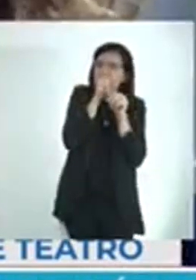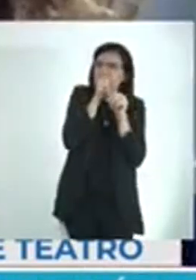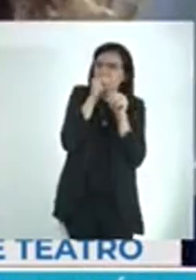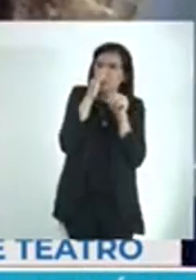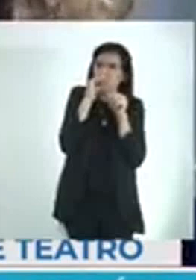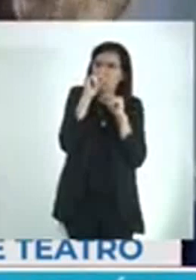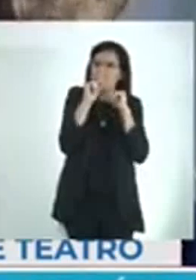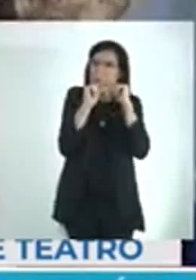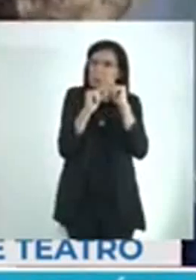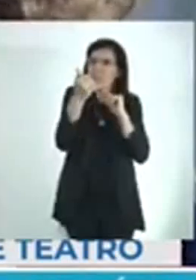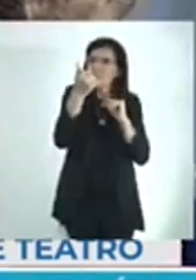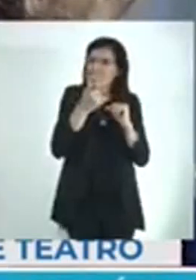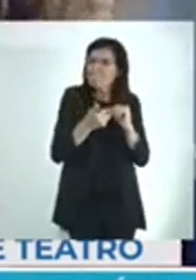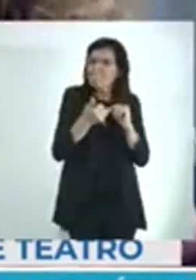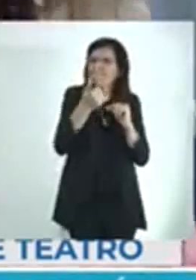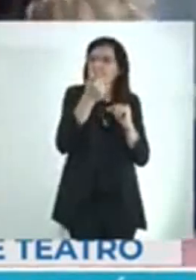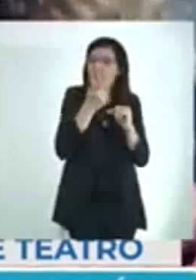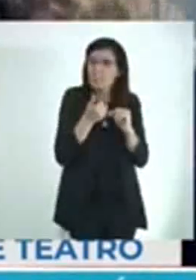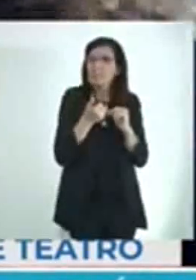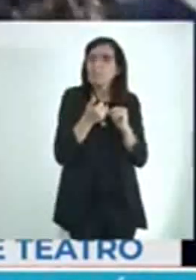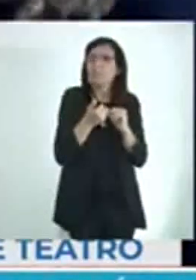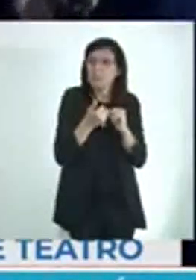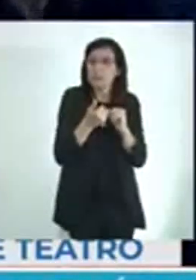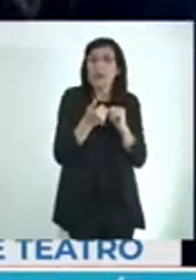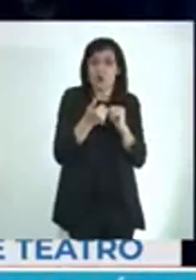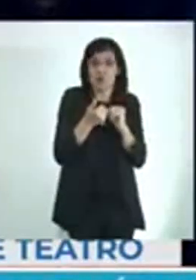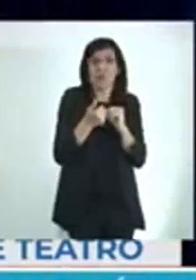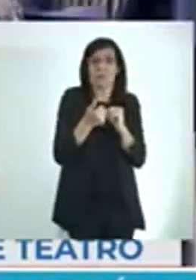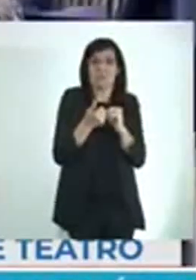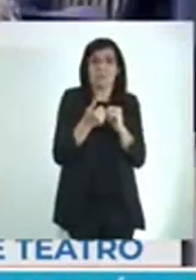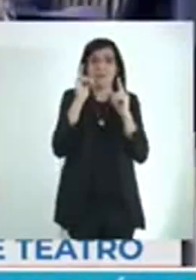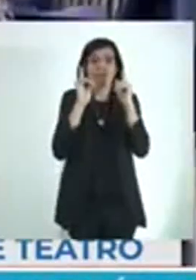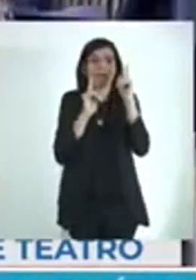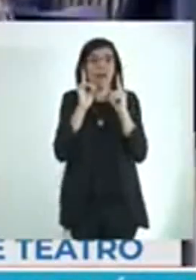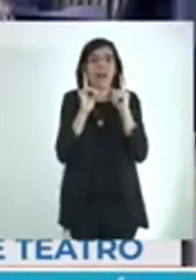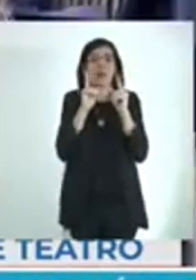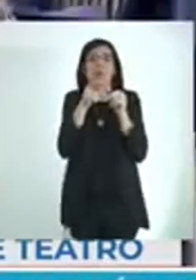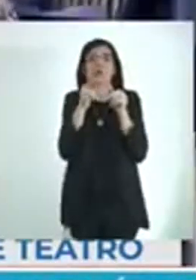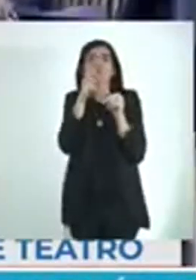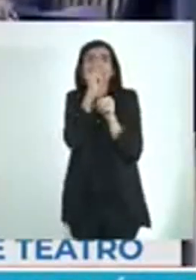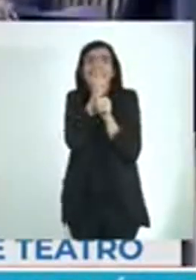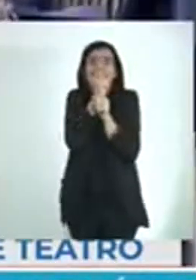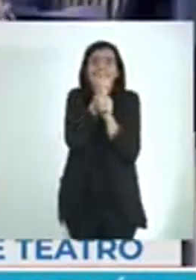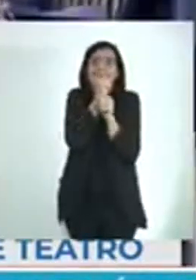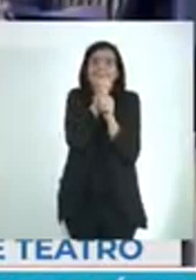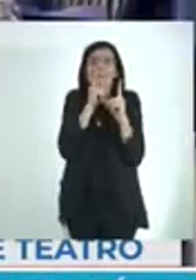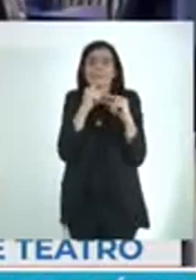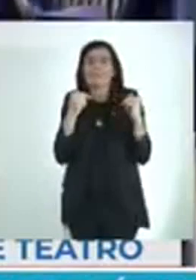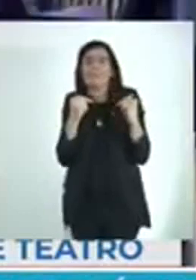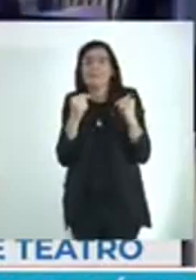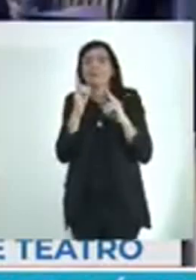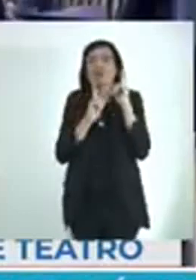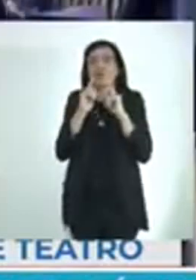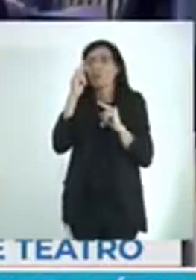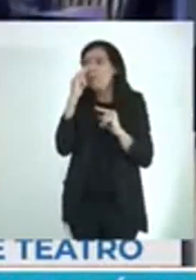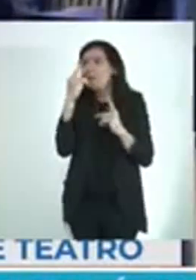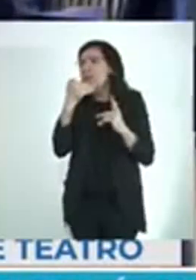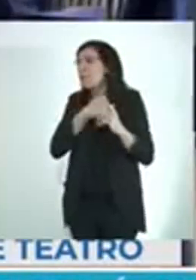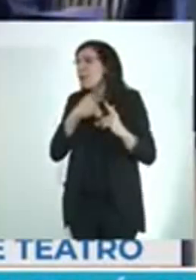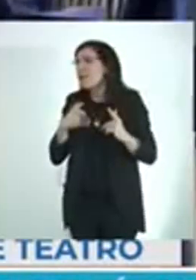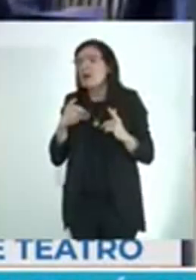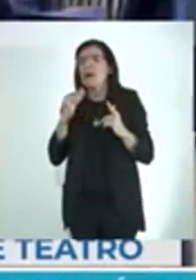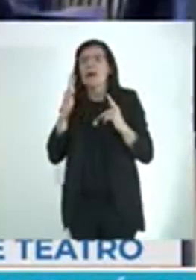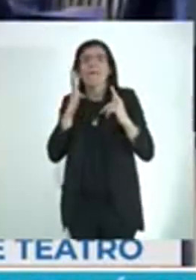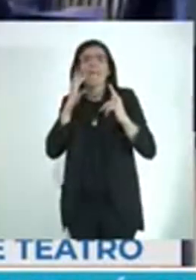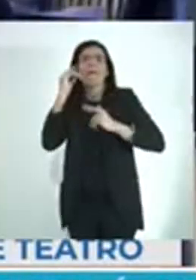sobre todo las pueden muchas veces verbalizar. Creo que a veces papás, mamás, abuelas,